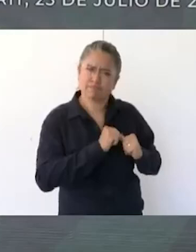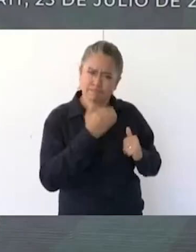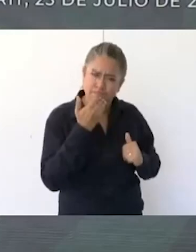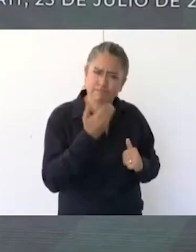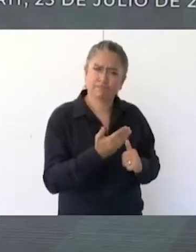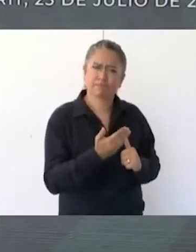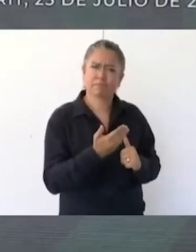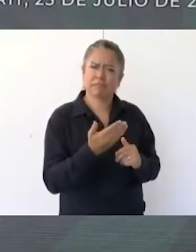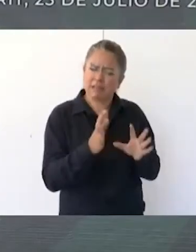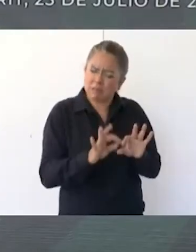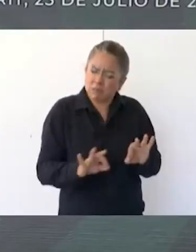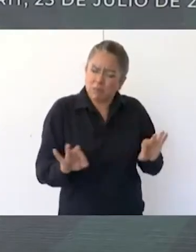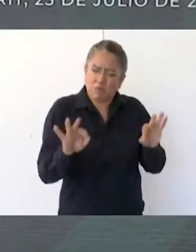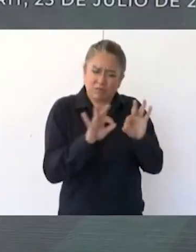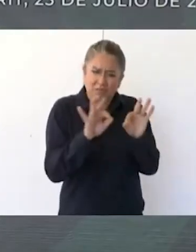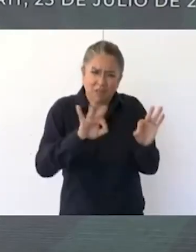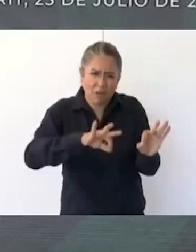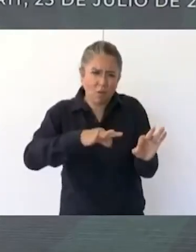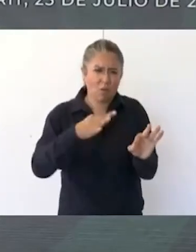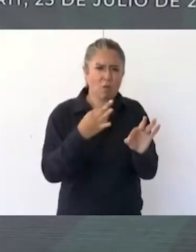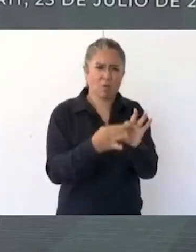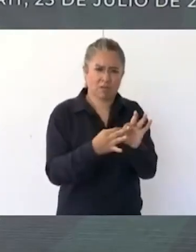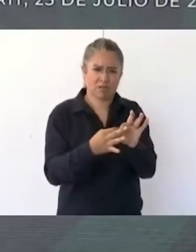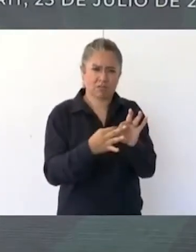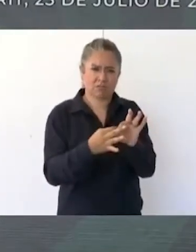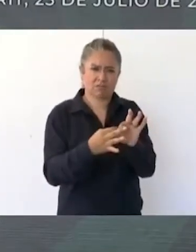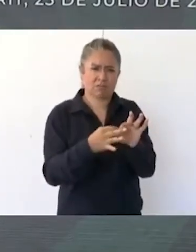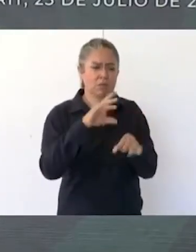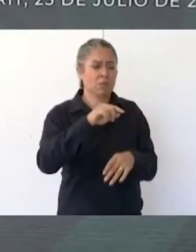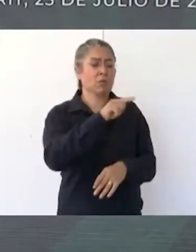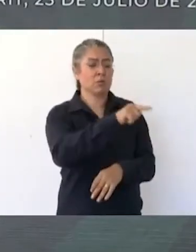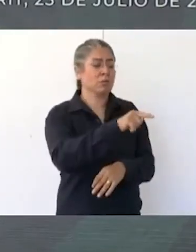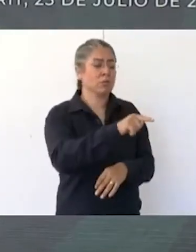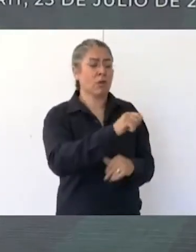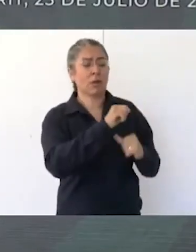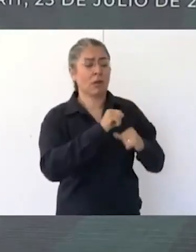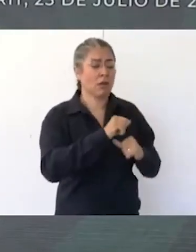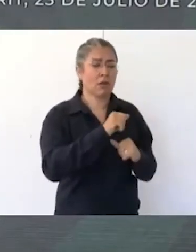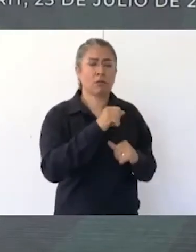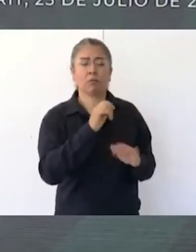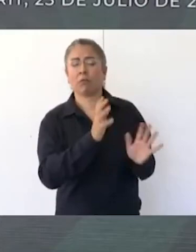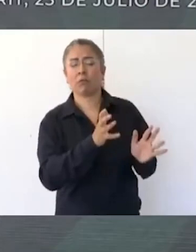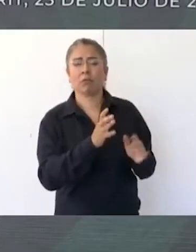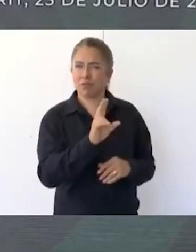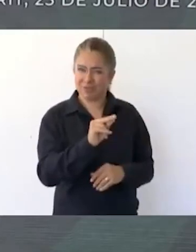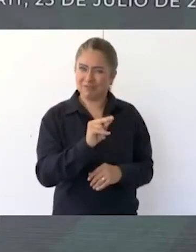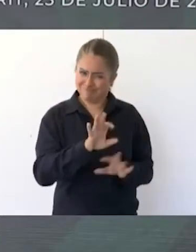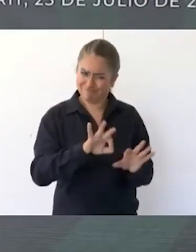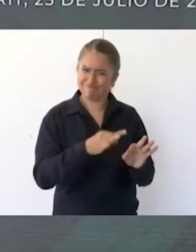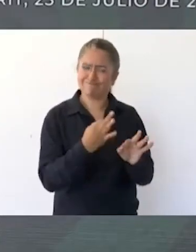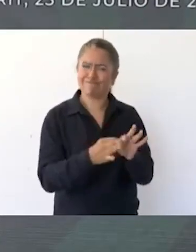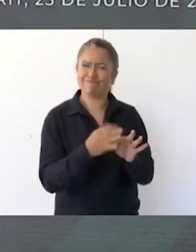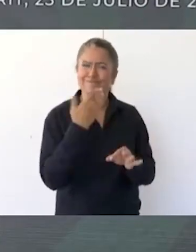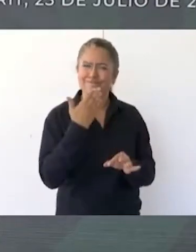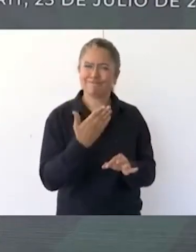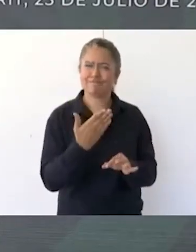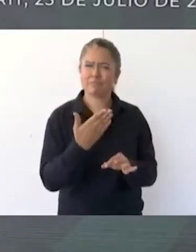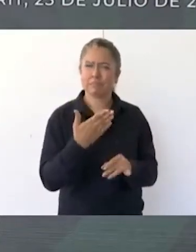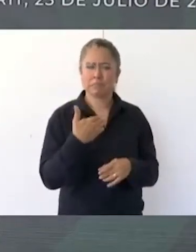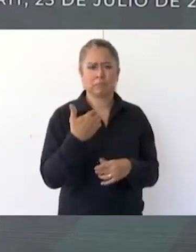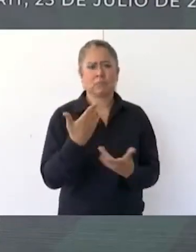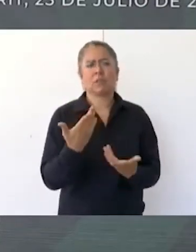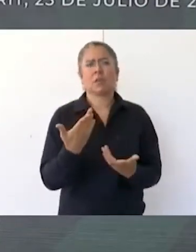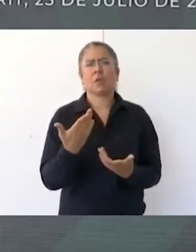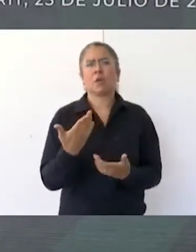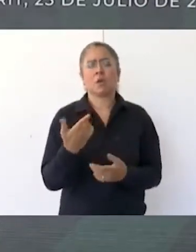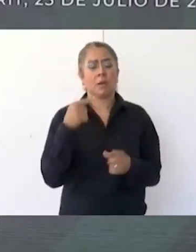Por su parte, el presidente de México, Andrés Manuel López Obrador, indicó que en su administración tiene el propósito de entregar alrededor de